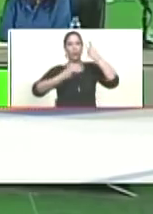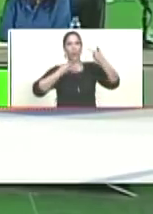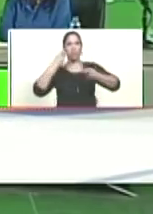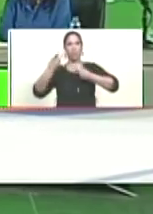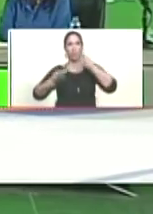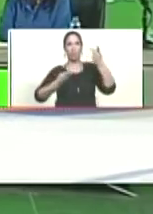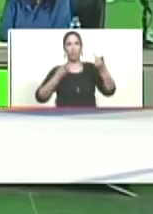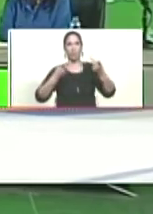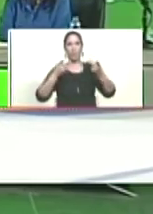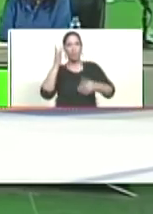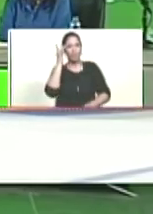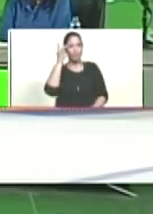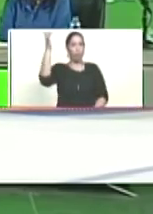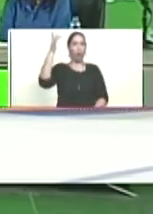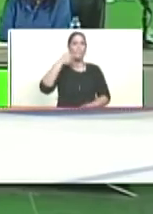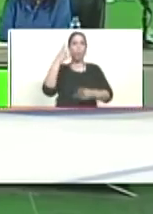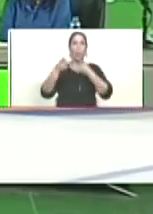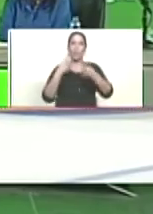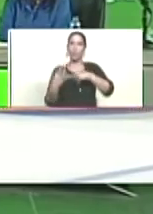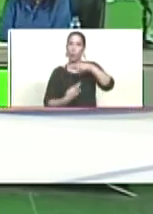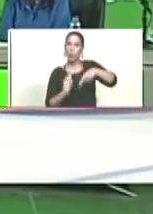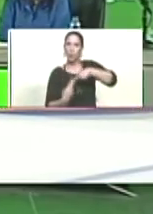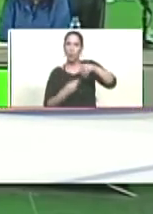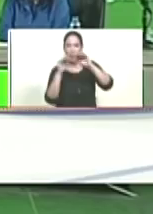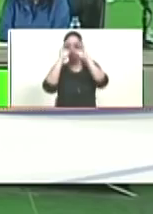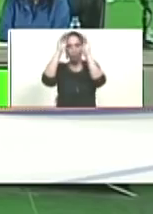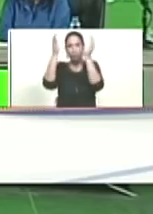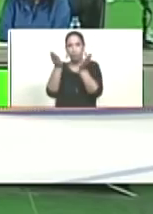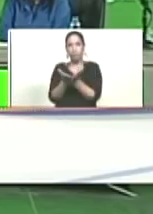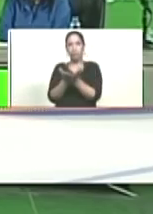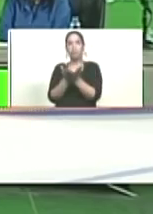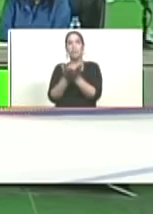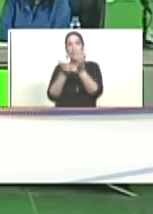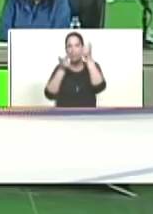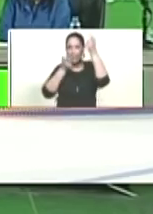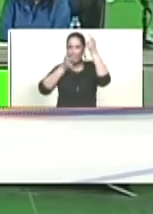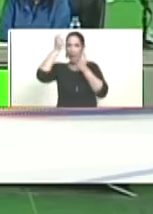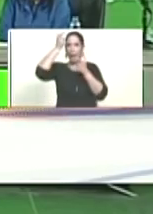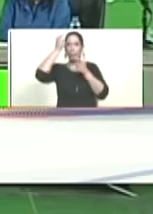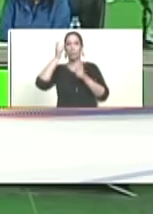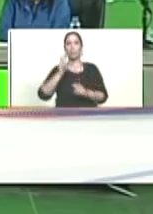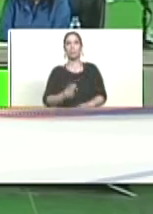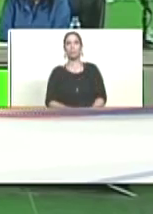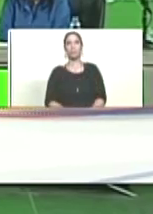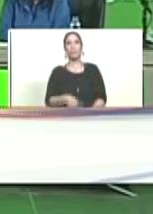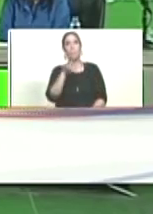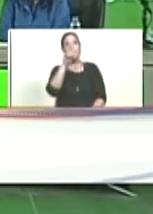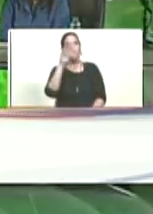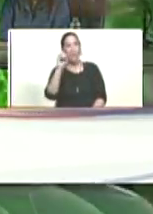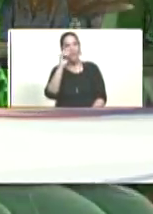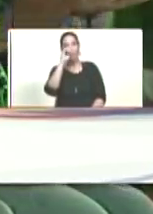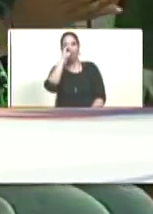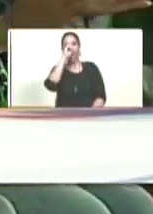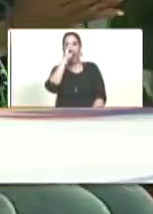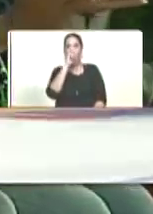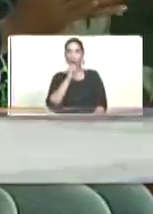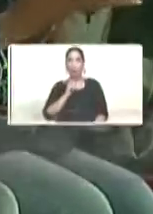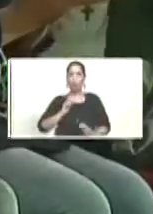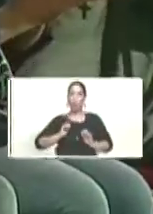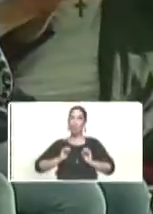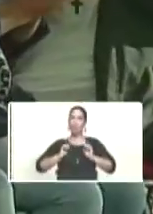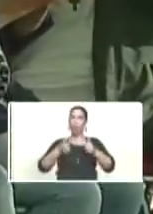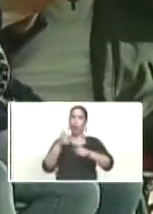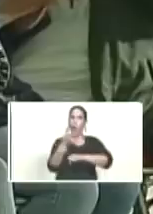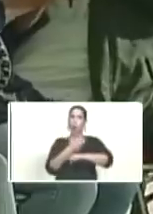ese genio de la política revolucionaria mundial, Hugo Chávez Frías. 20 años del inicio del